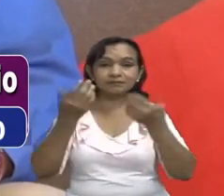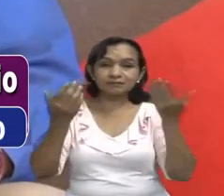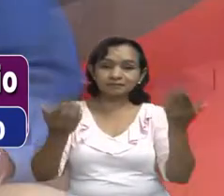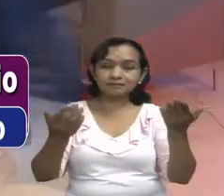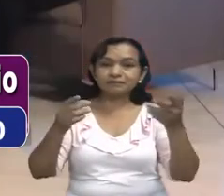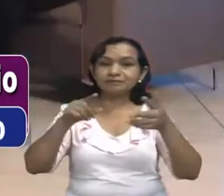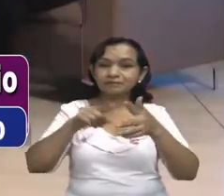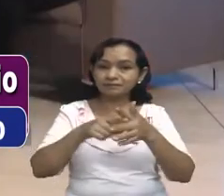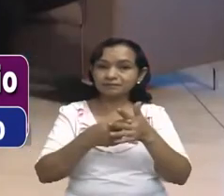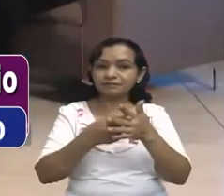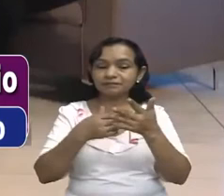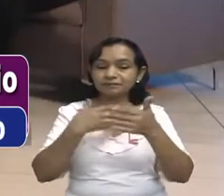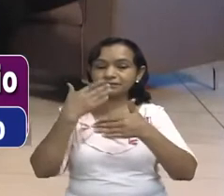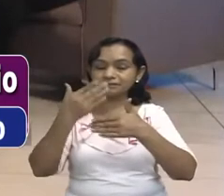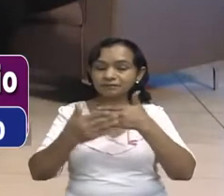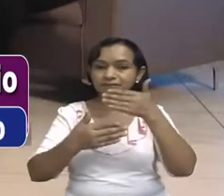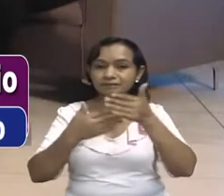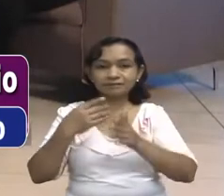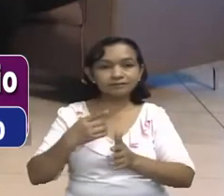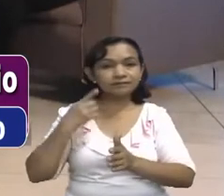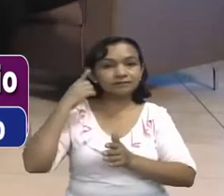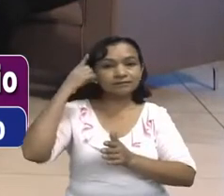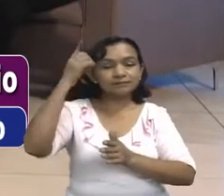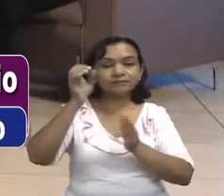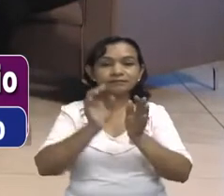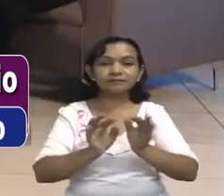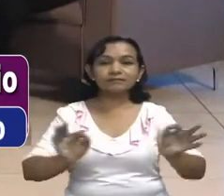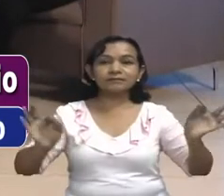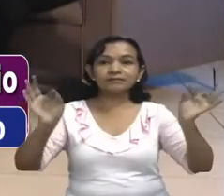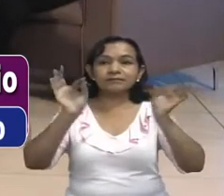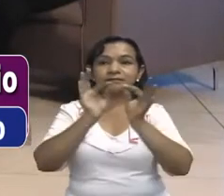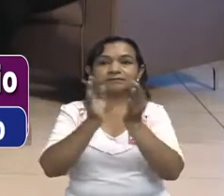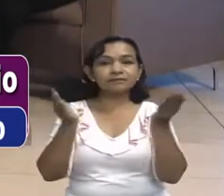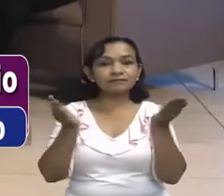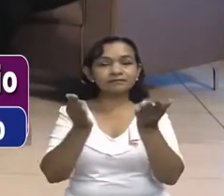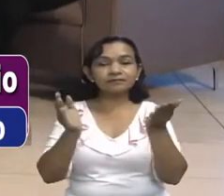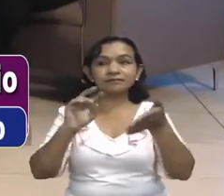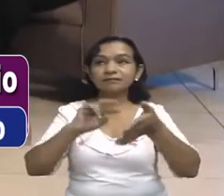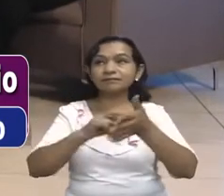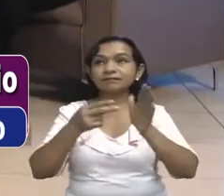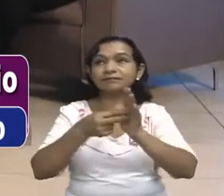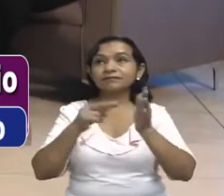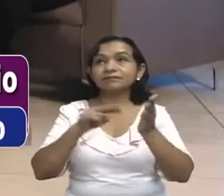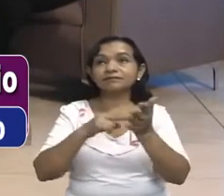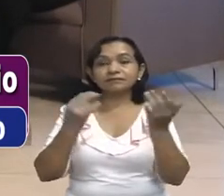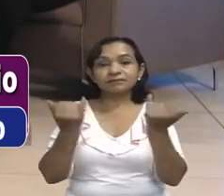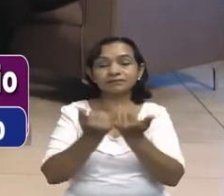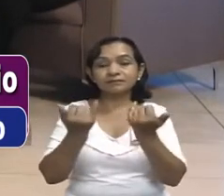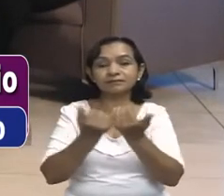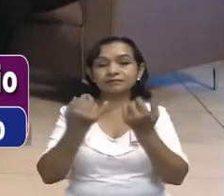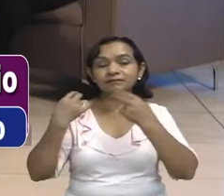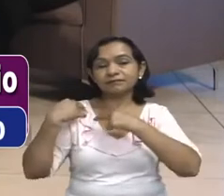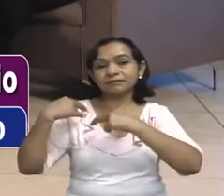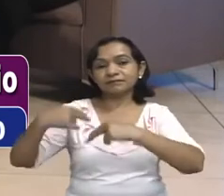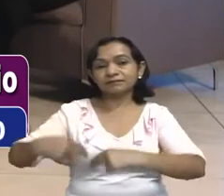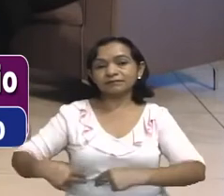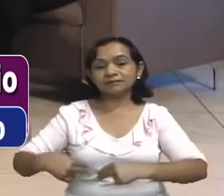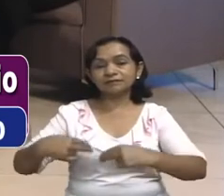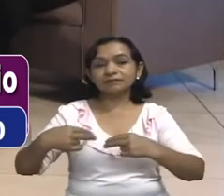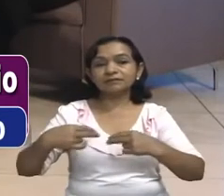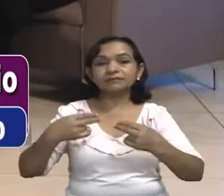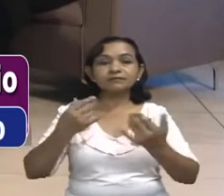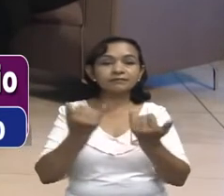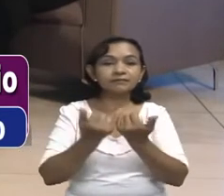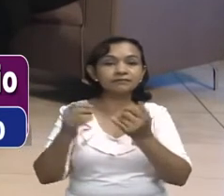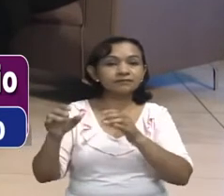orígenes, pero después hay un desarrollo bastante importante, cómo se da esa evolución y lo que implica a nivel de la capacidad humana que se tiene que desarrollar dentro de